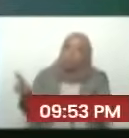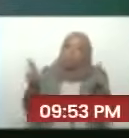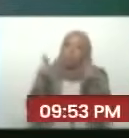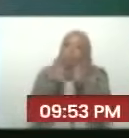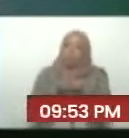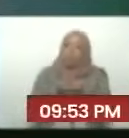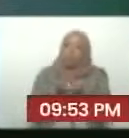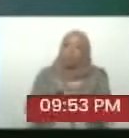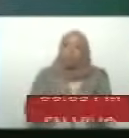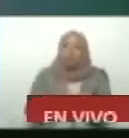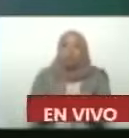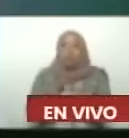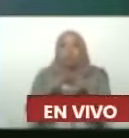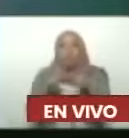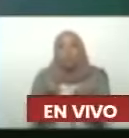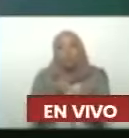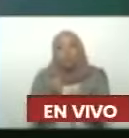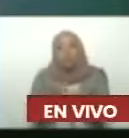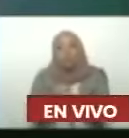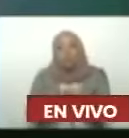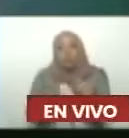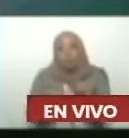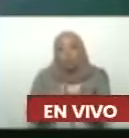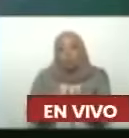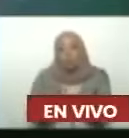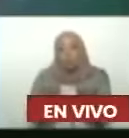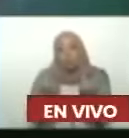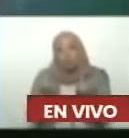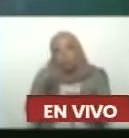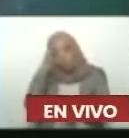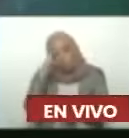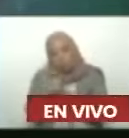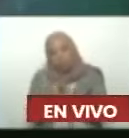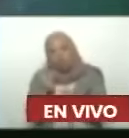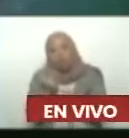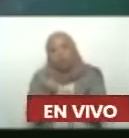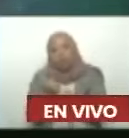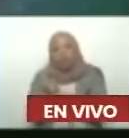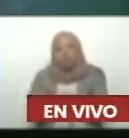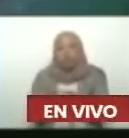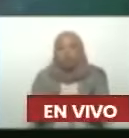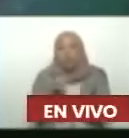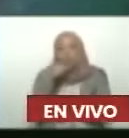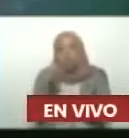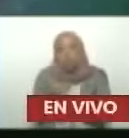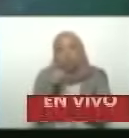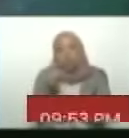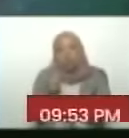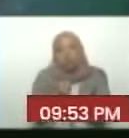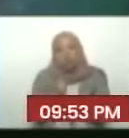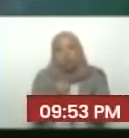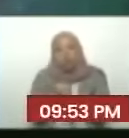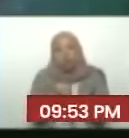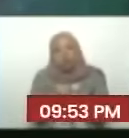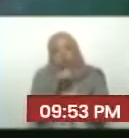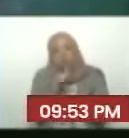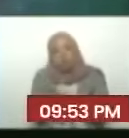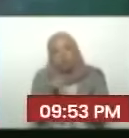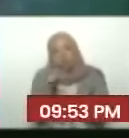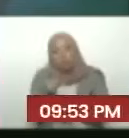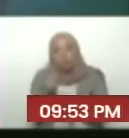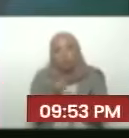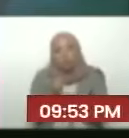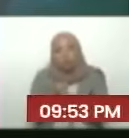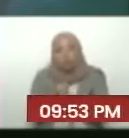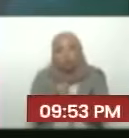representamos, dimos todo lo que teníamos para dar, la representamos con mucho orgullo y la representamos además como si fuéramos ciudadanos y